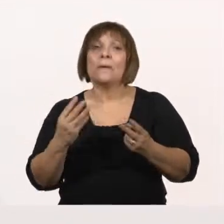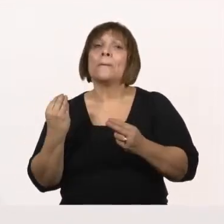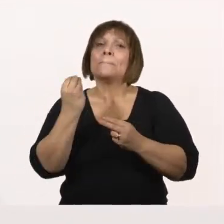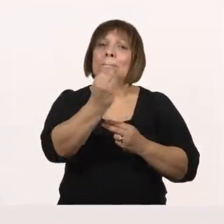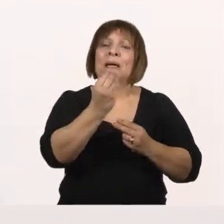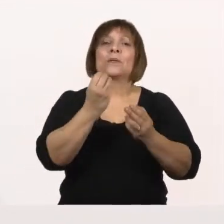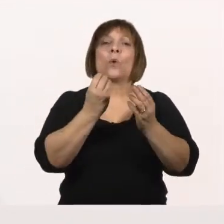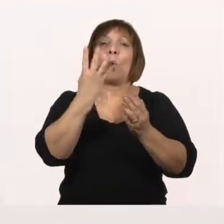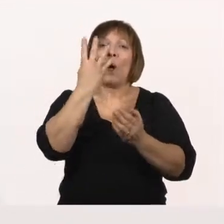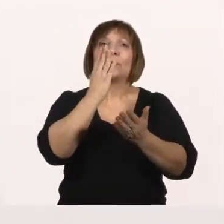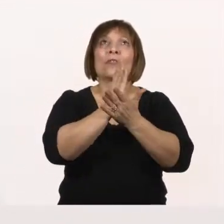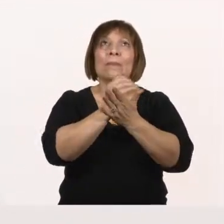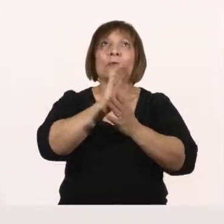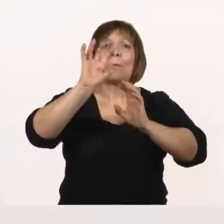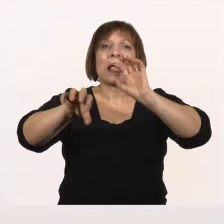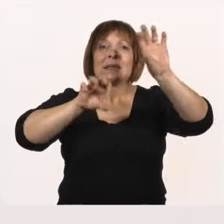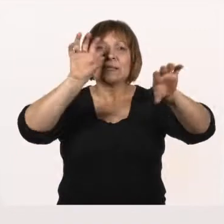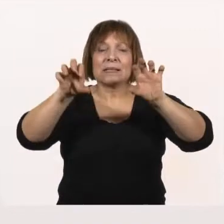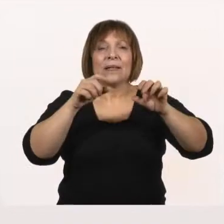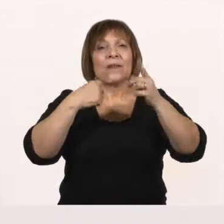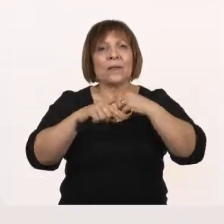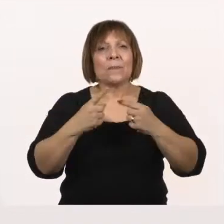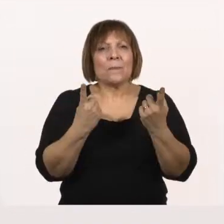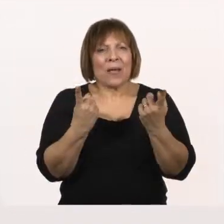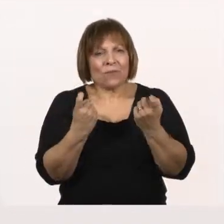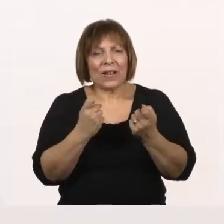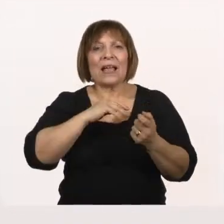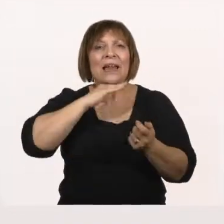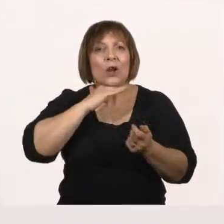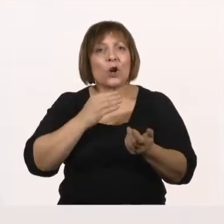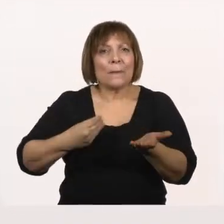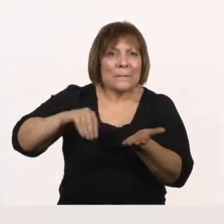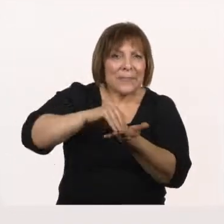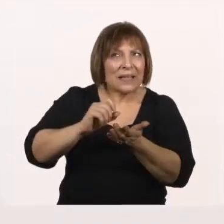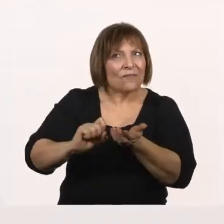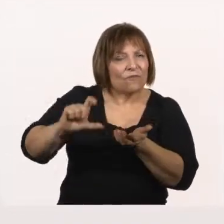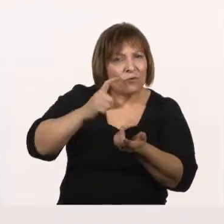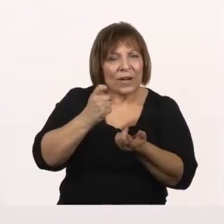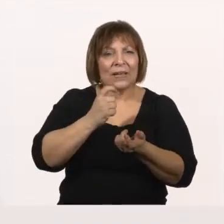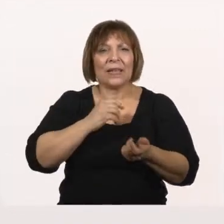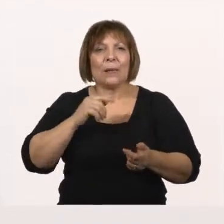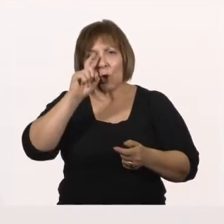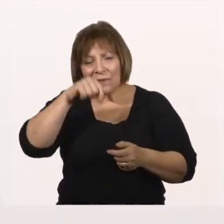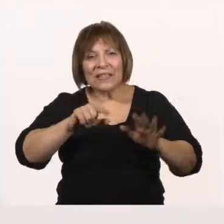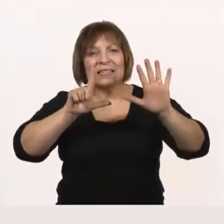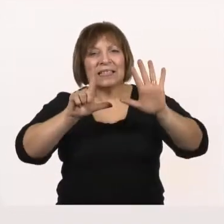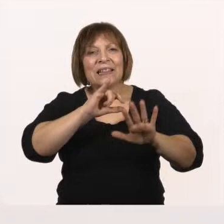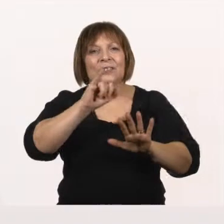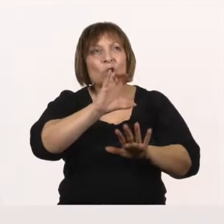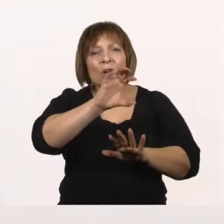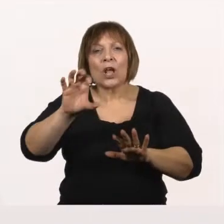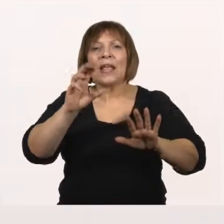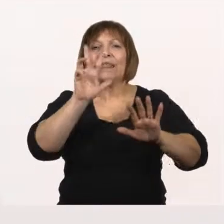se incorporaron 4 nuevos departamentos, así como se intensificó el trabajo en Canelones y Montevideo en el marco de la intervención 7